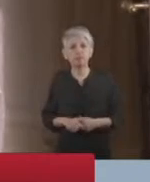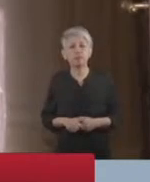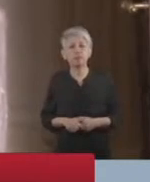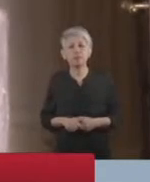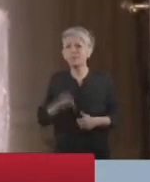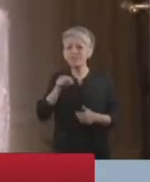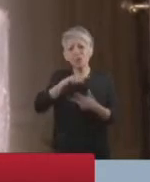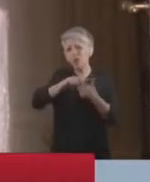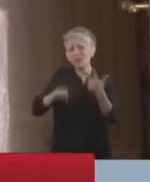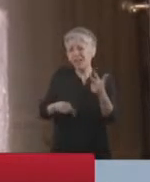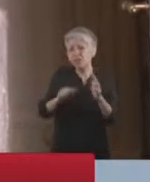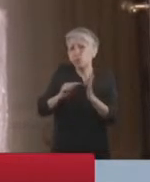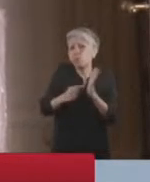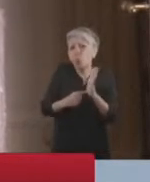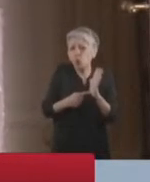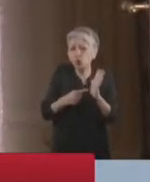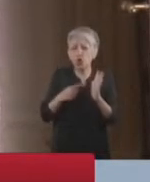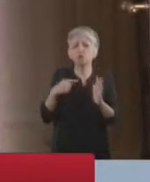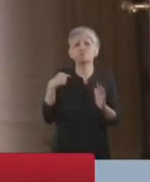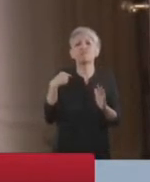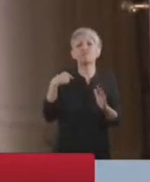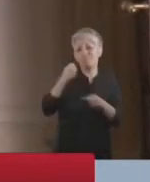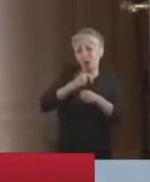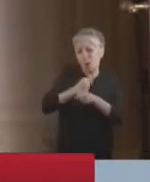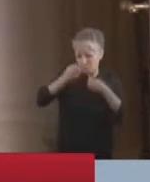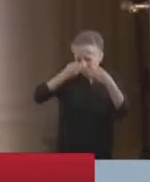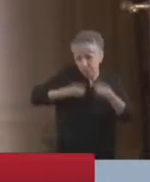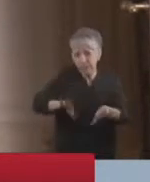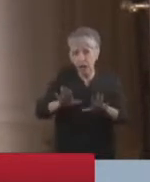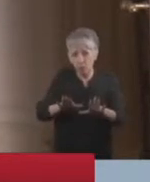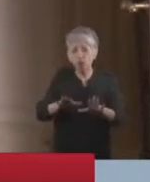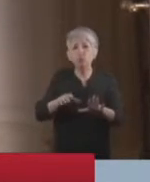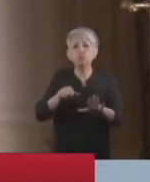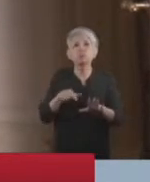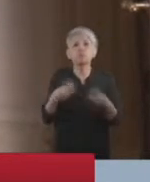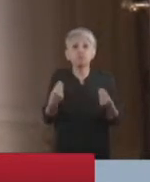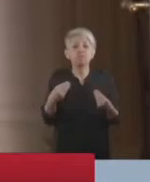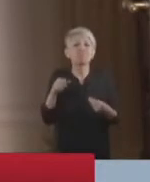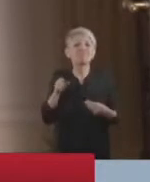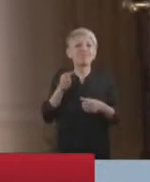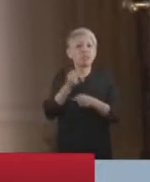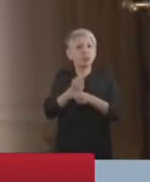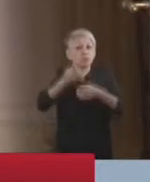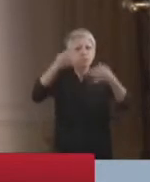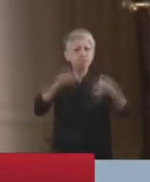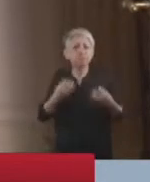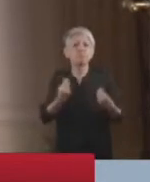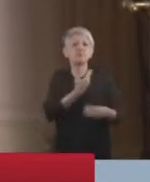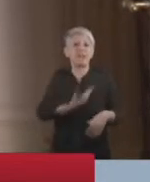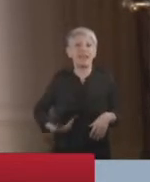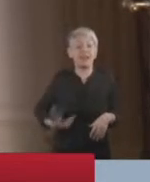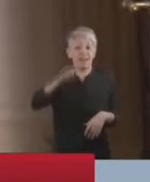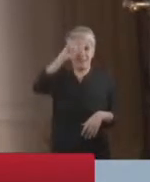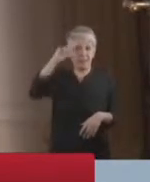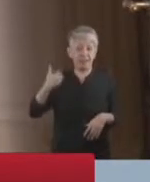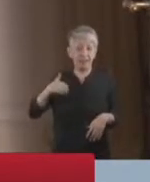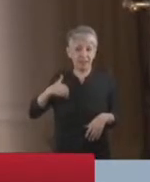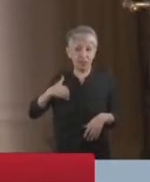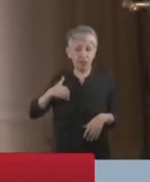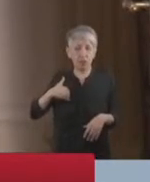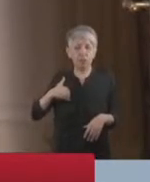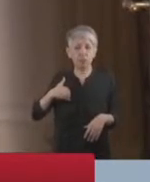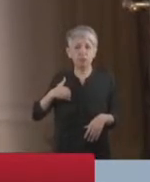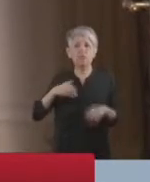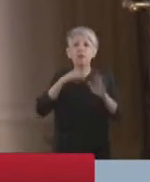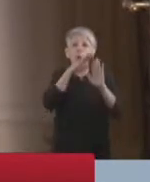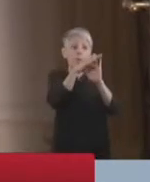es la escasez de algunos productos a propósito del cierre de importaciones. Y hay un tercer elemento ahora que es